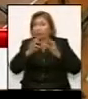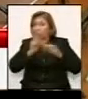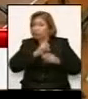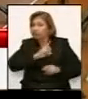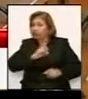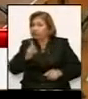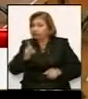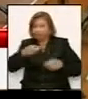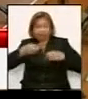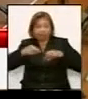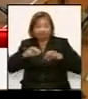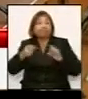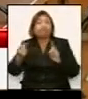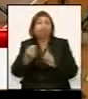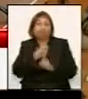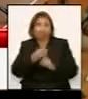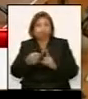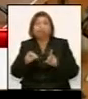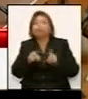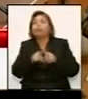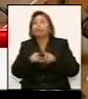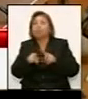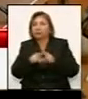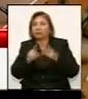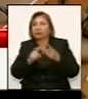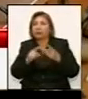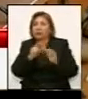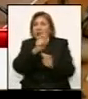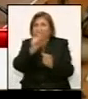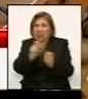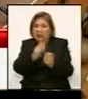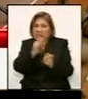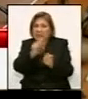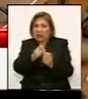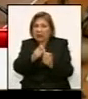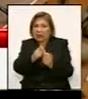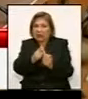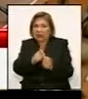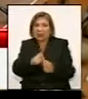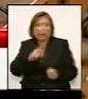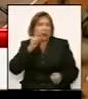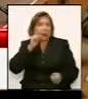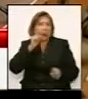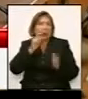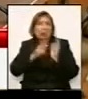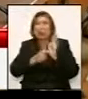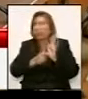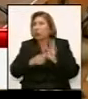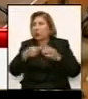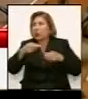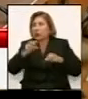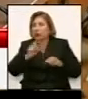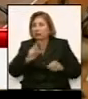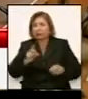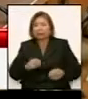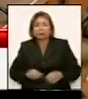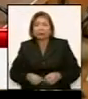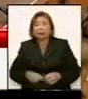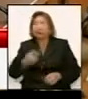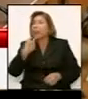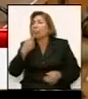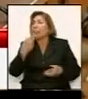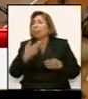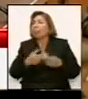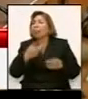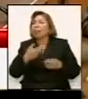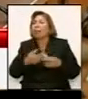esta violencia también se le conoce como por la venganza o pornografía muy consentida consiste como dice su nombre y luego